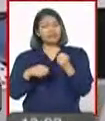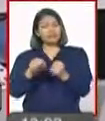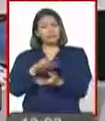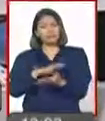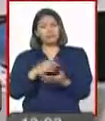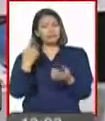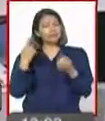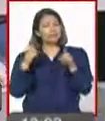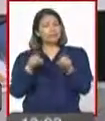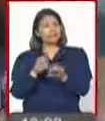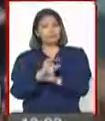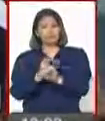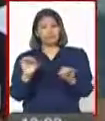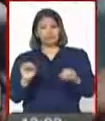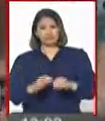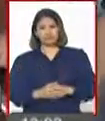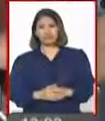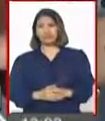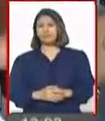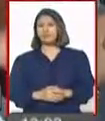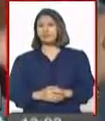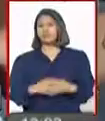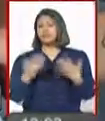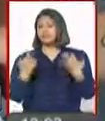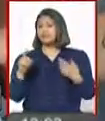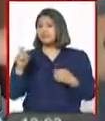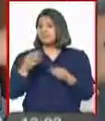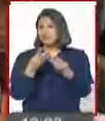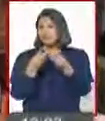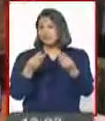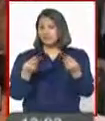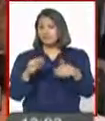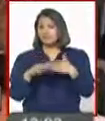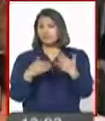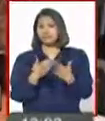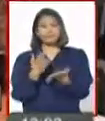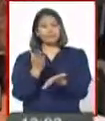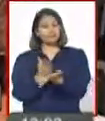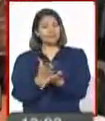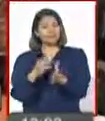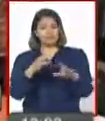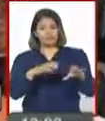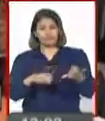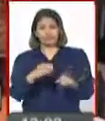eso. No estamos de acuerdo. Esto se debe solucionar ya nomás, de pronto. El